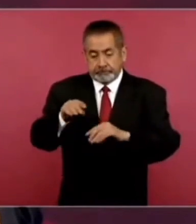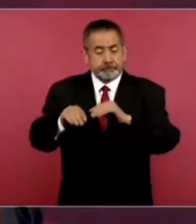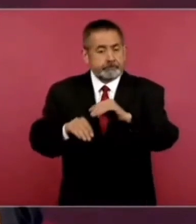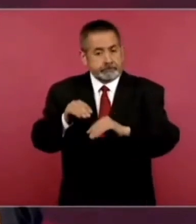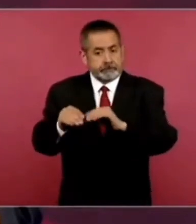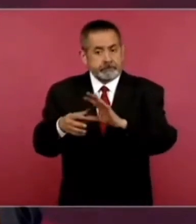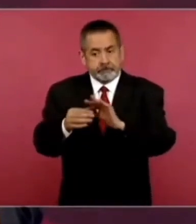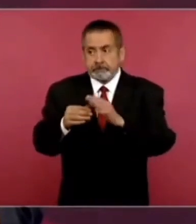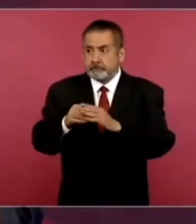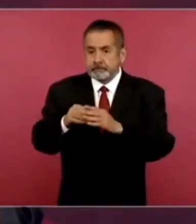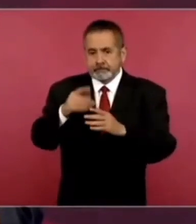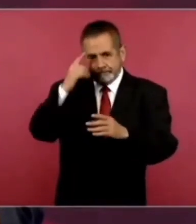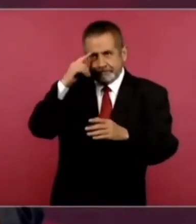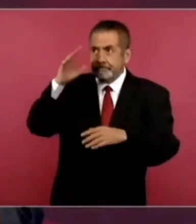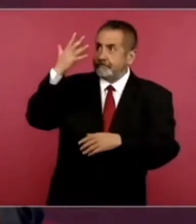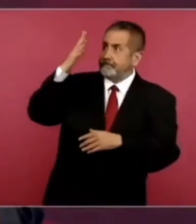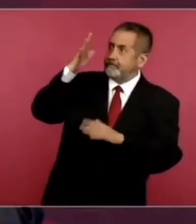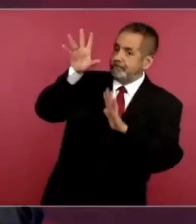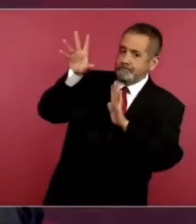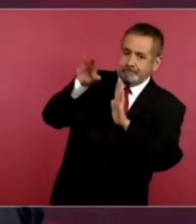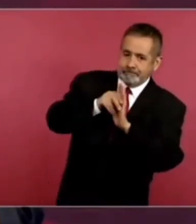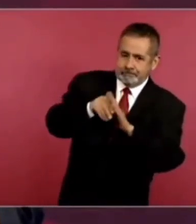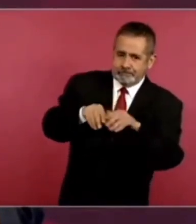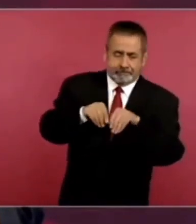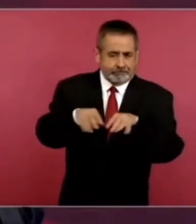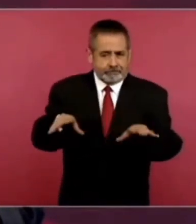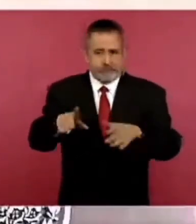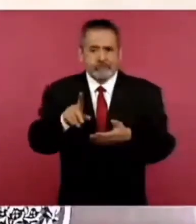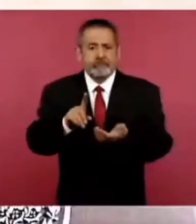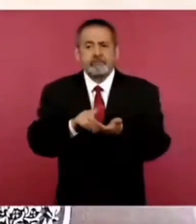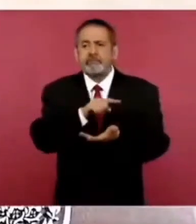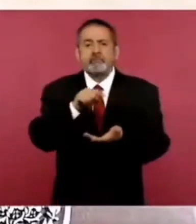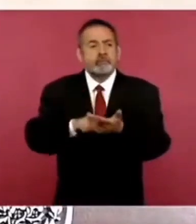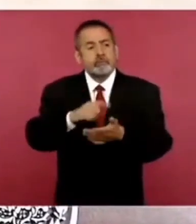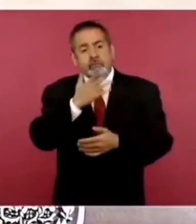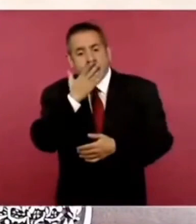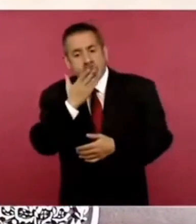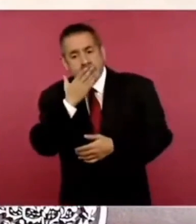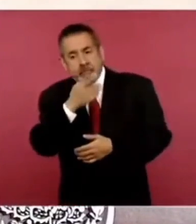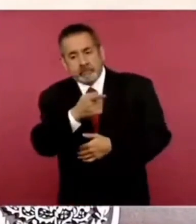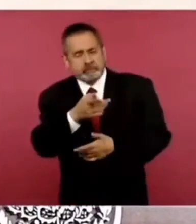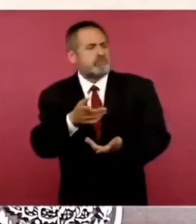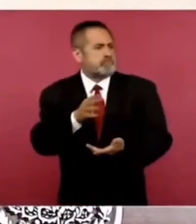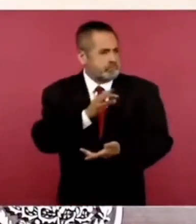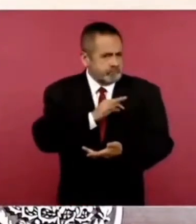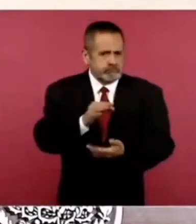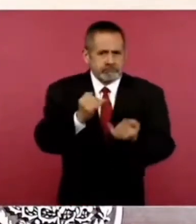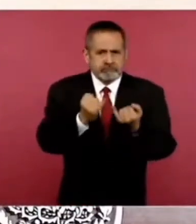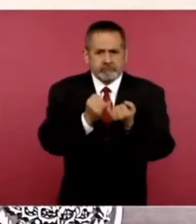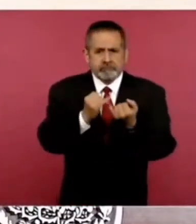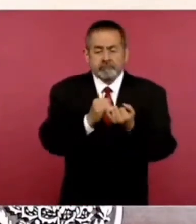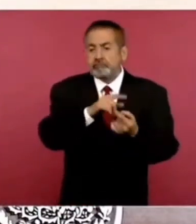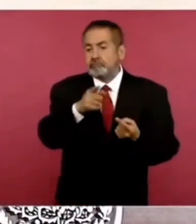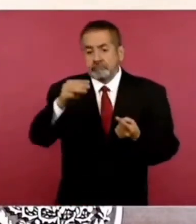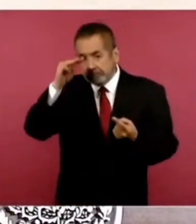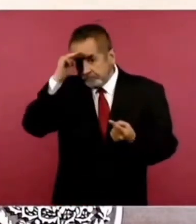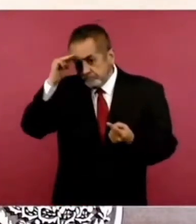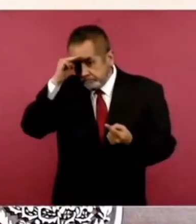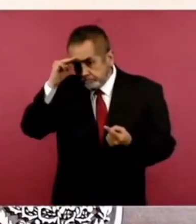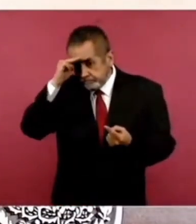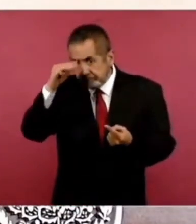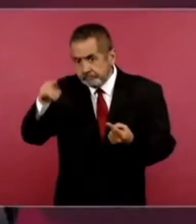planta solar en Sonora, pues en